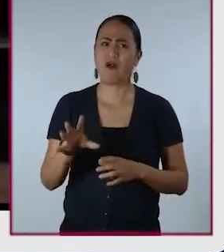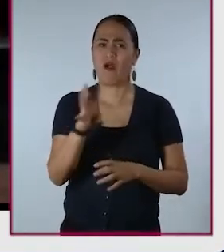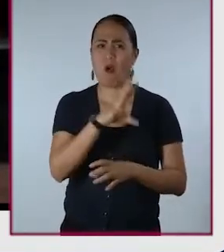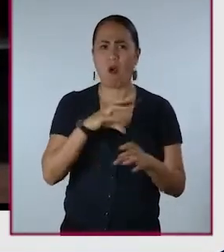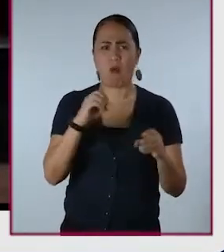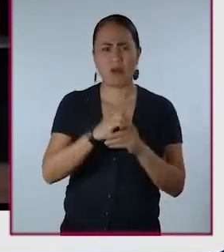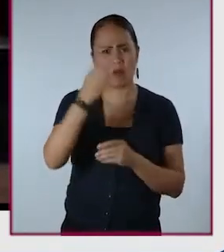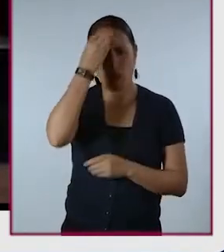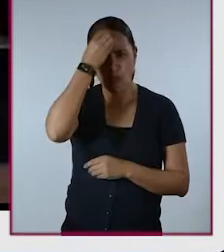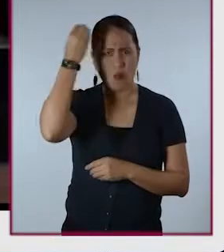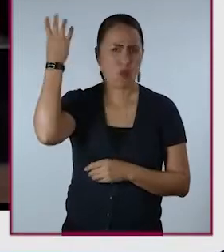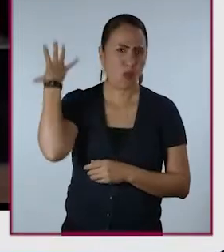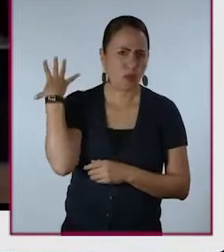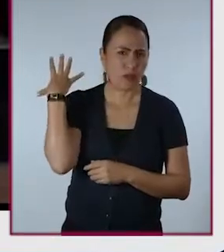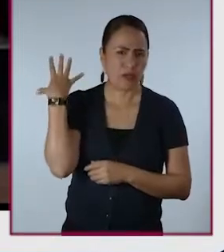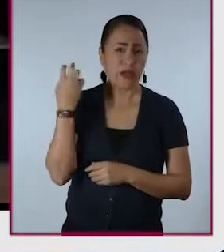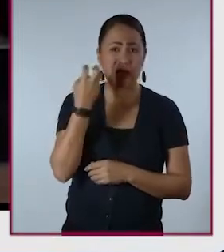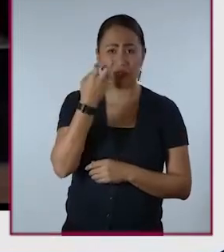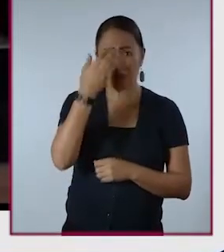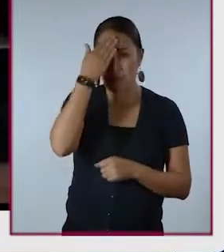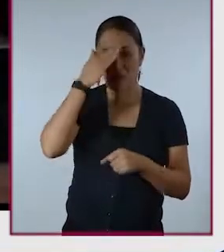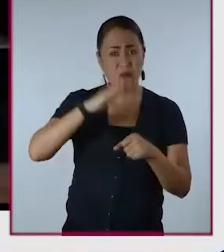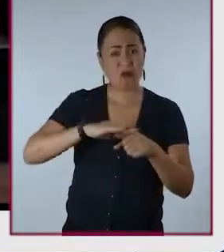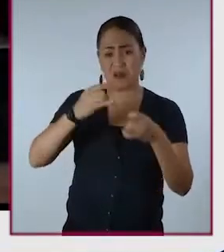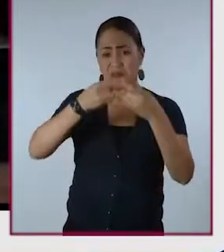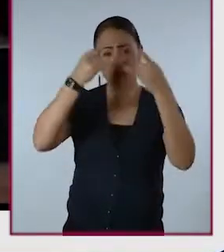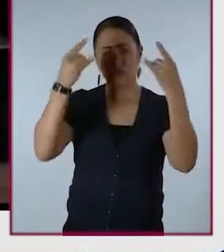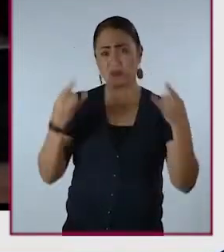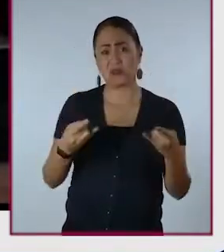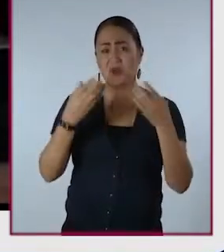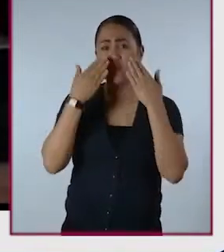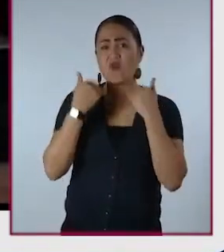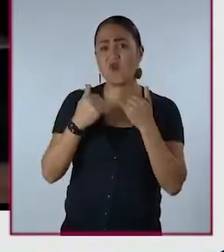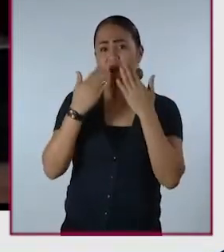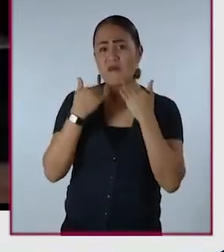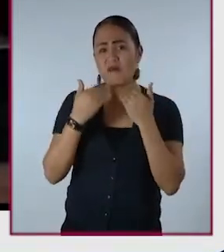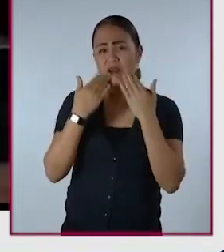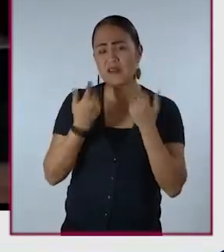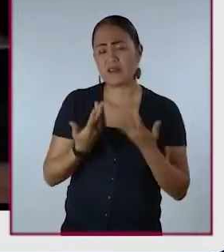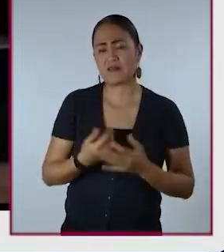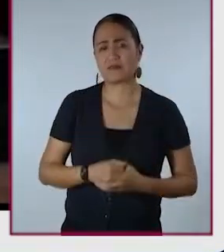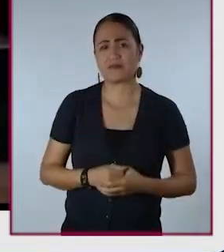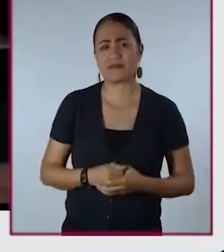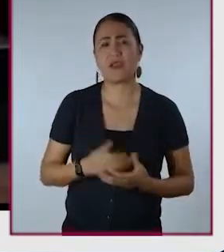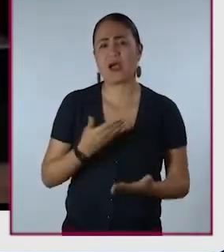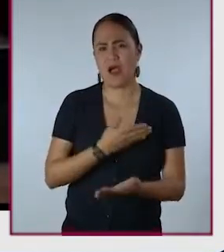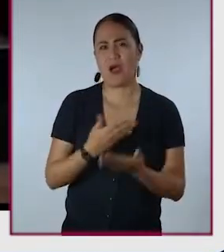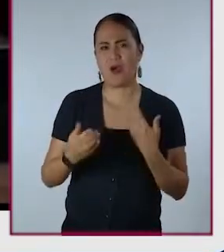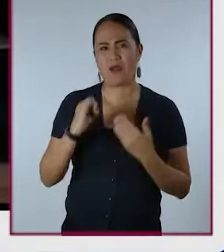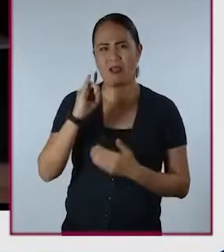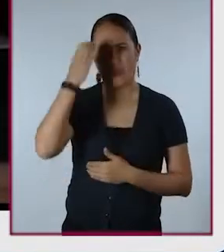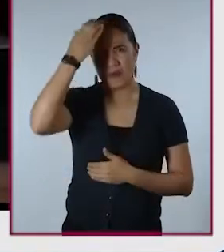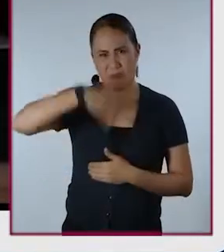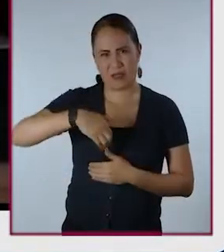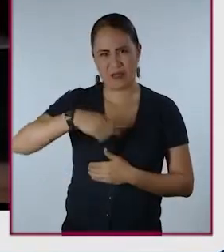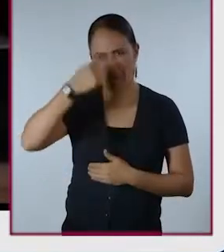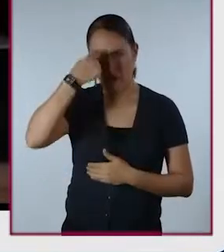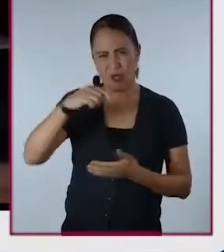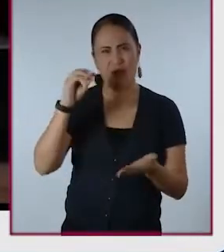No tendríamos una memoria histórica. Bueno, como actualmente las imágenes digitales para que se